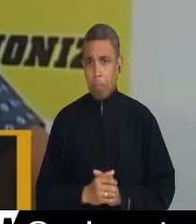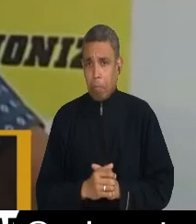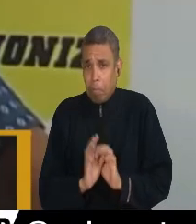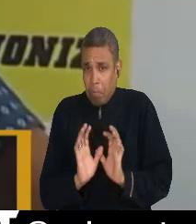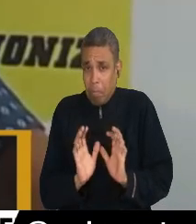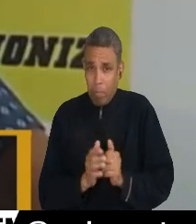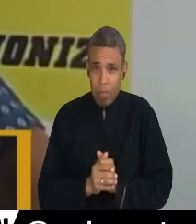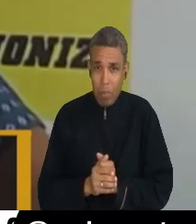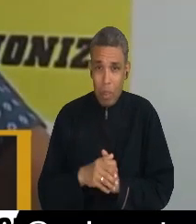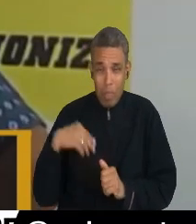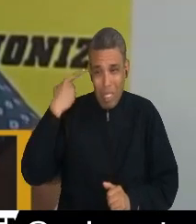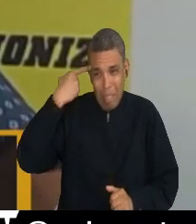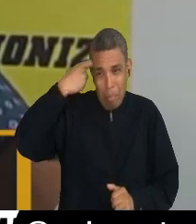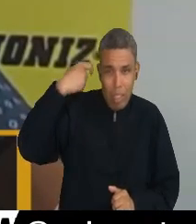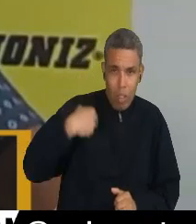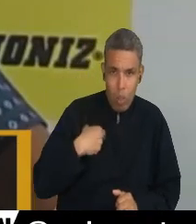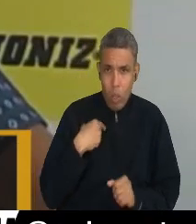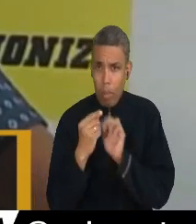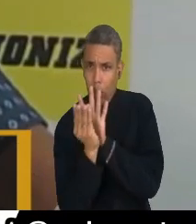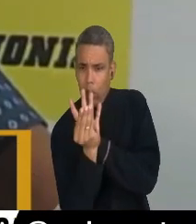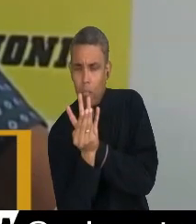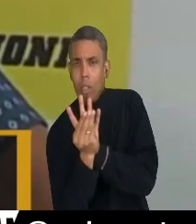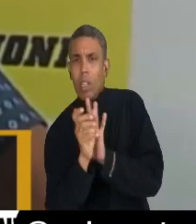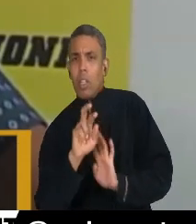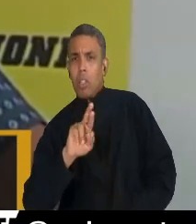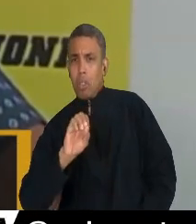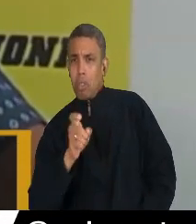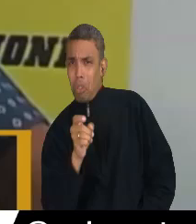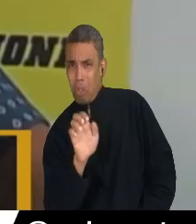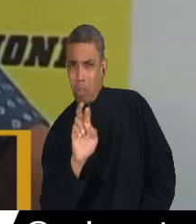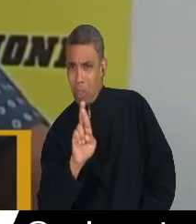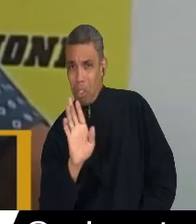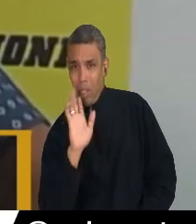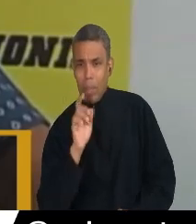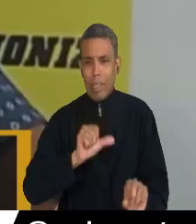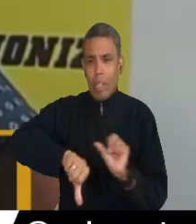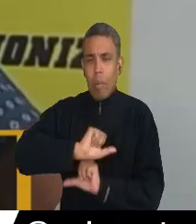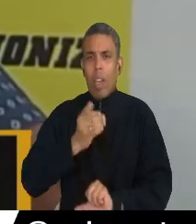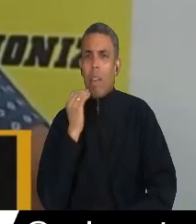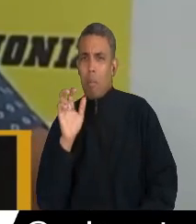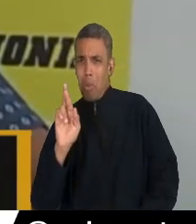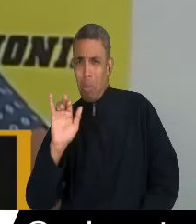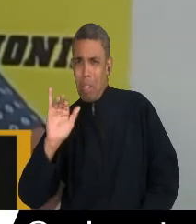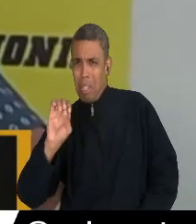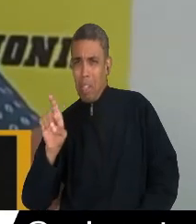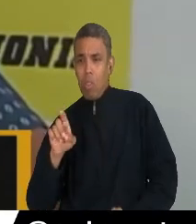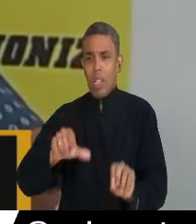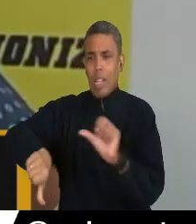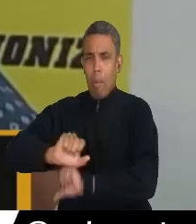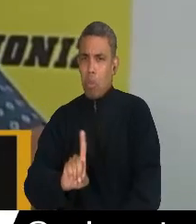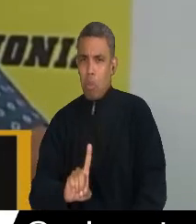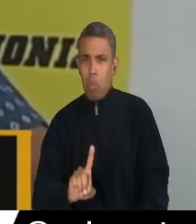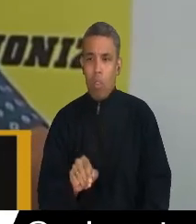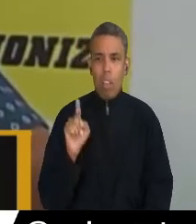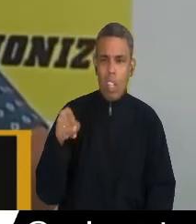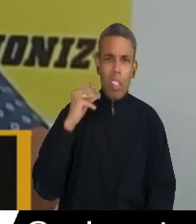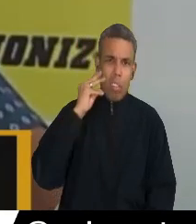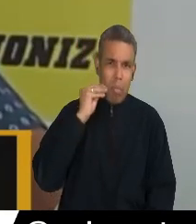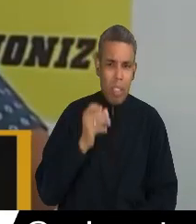volante primera. Los volantes de primera, de pronto Ríos es una excepción, porque Ríos hay partidos, hoy no. Ríos